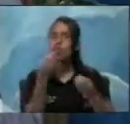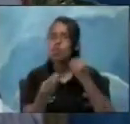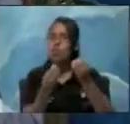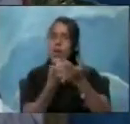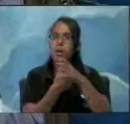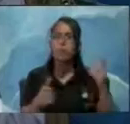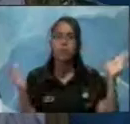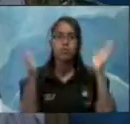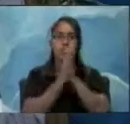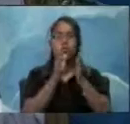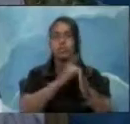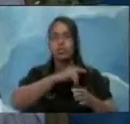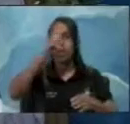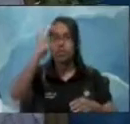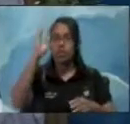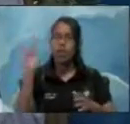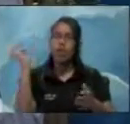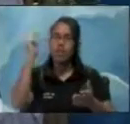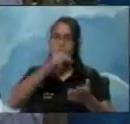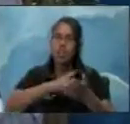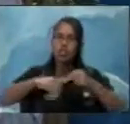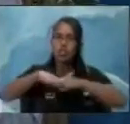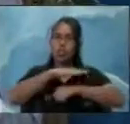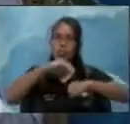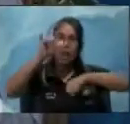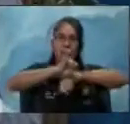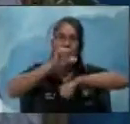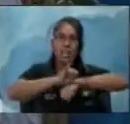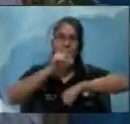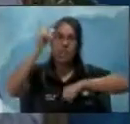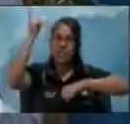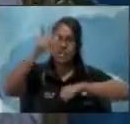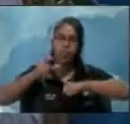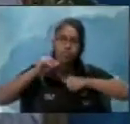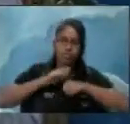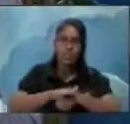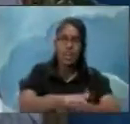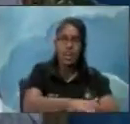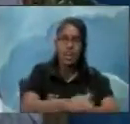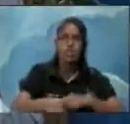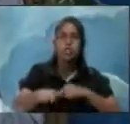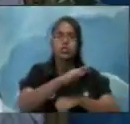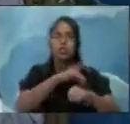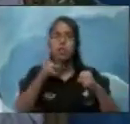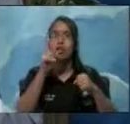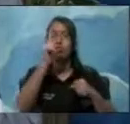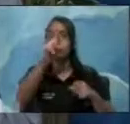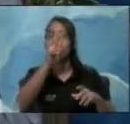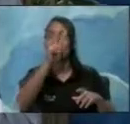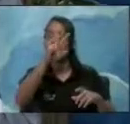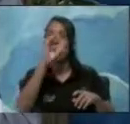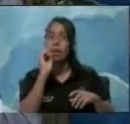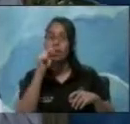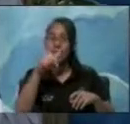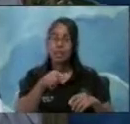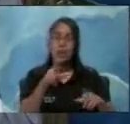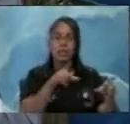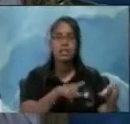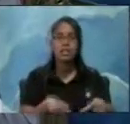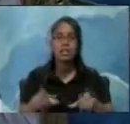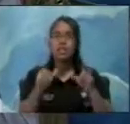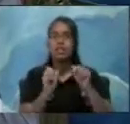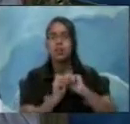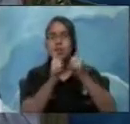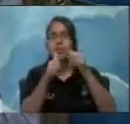santo de dios había caído sobre la iglesia había sido derramado sobre los 120 que estaban en ese lugar y